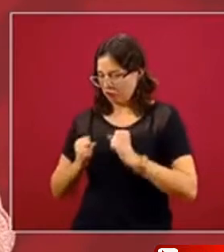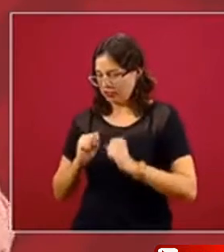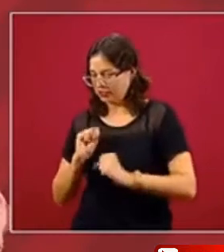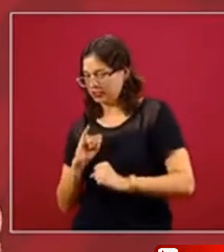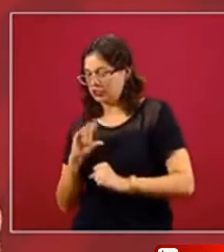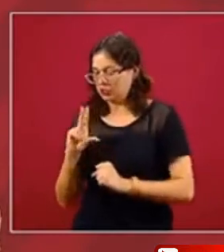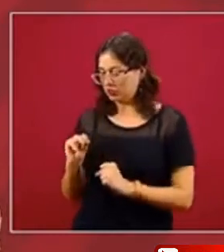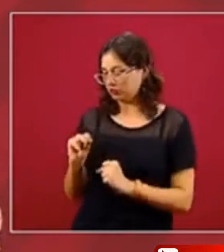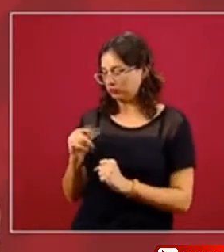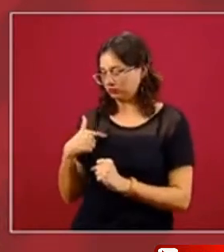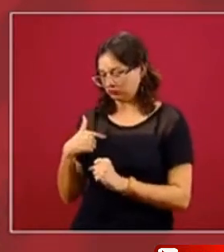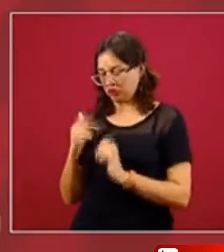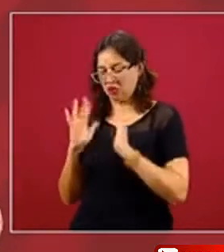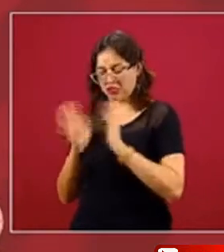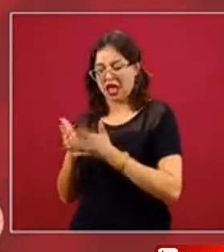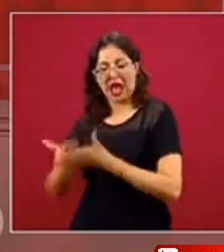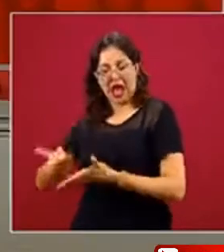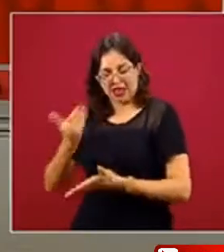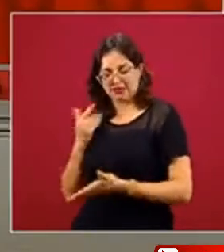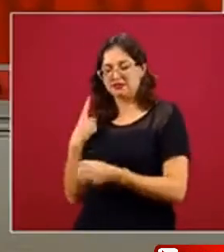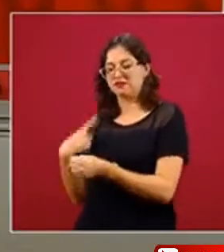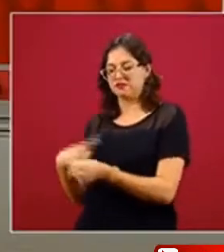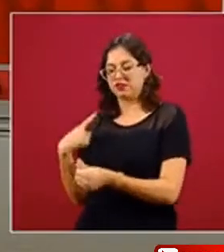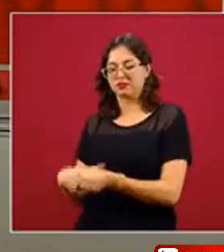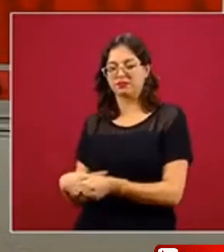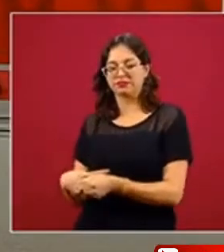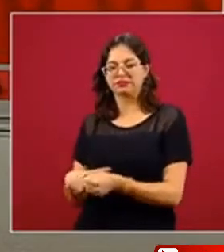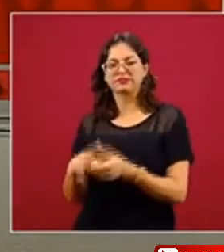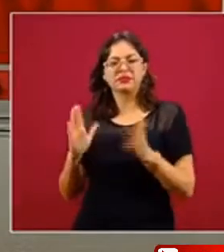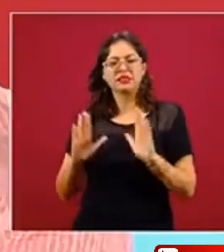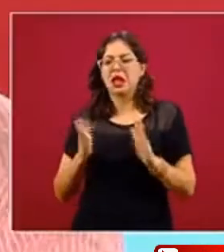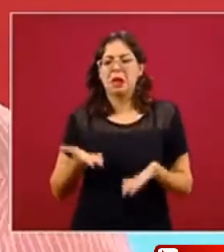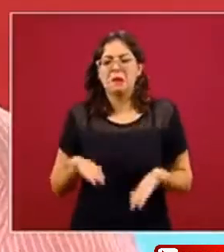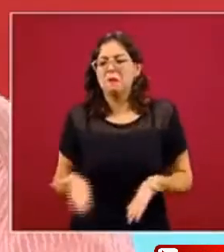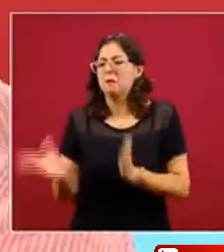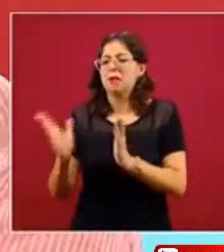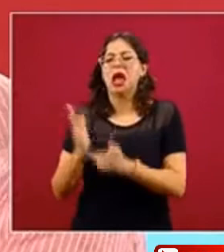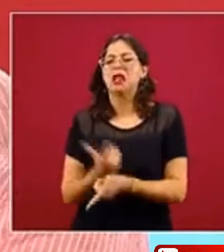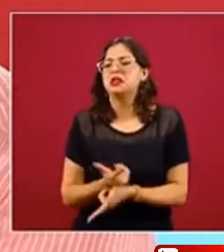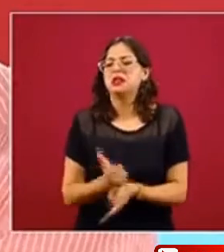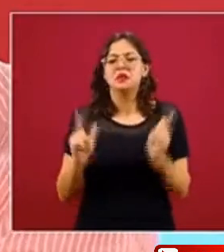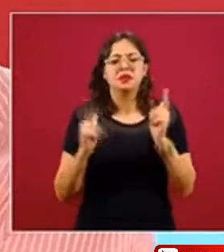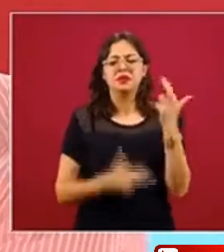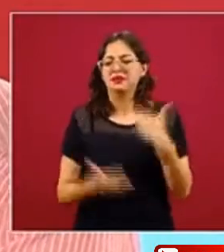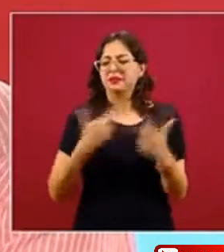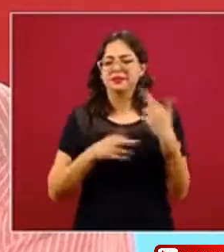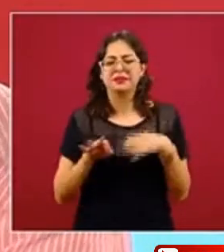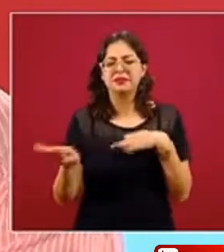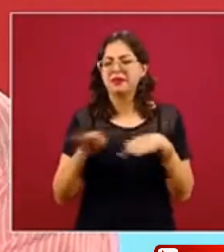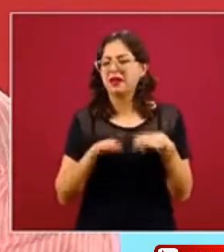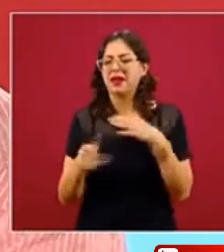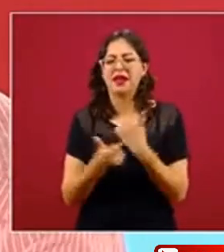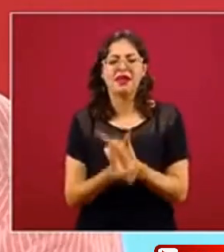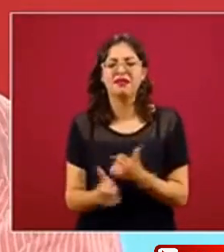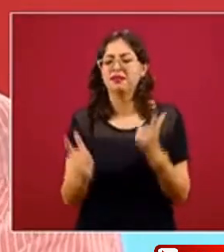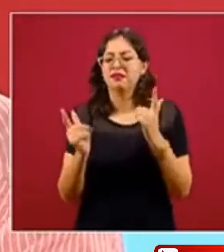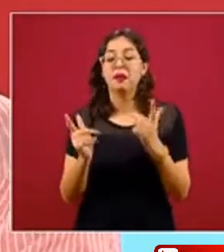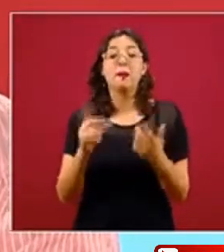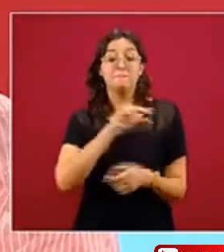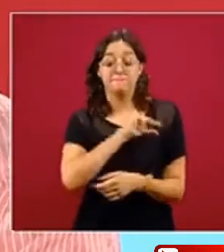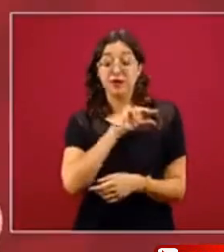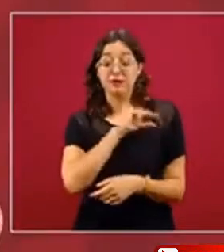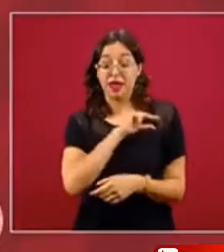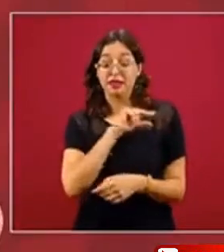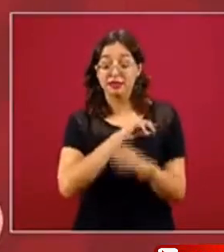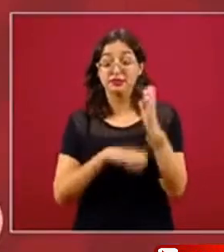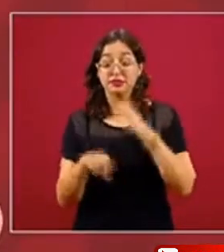quien saliera positiva o positivo, decirle, adelante, tú puedes regresar al trabajo. Las empresas privadas, por